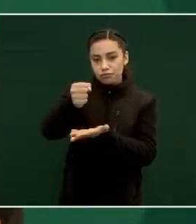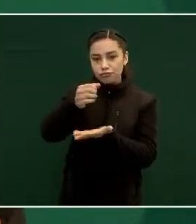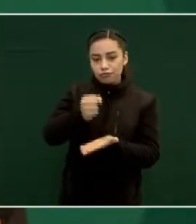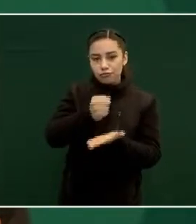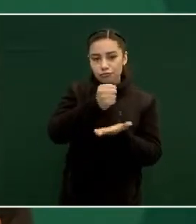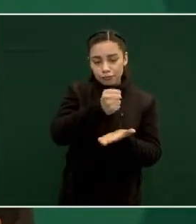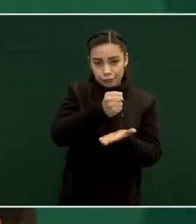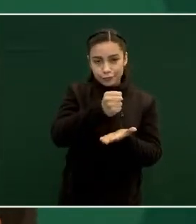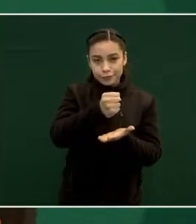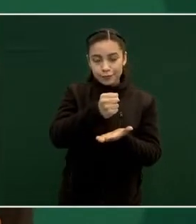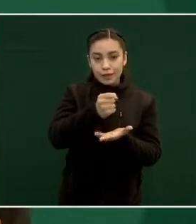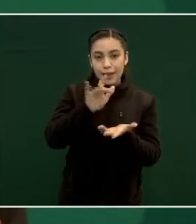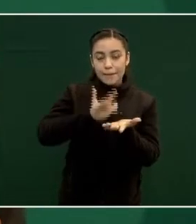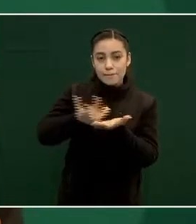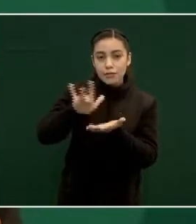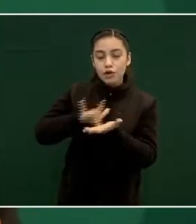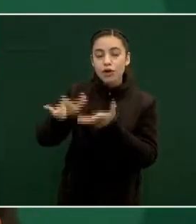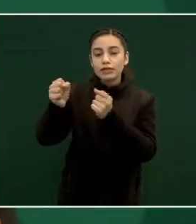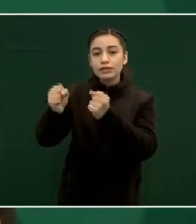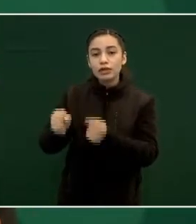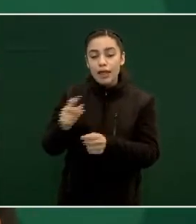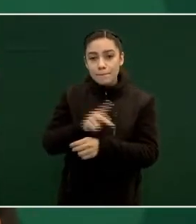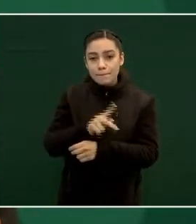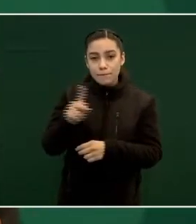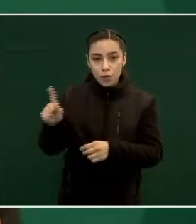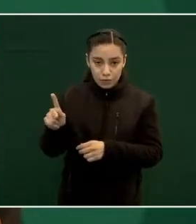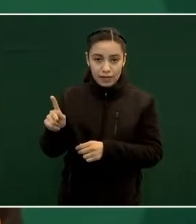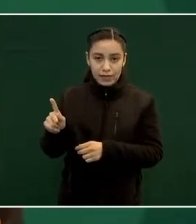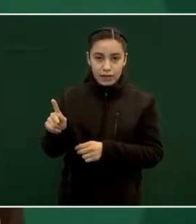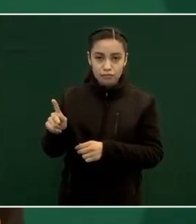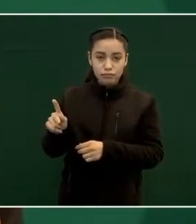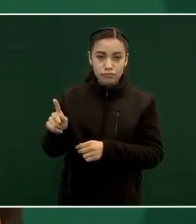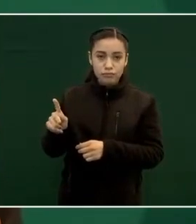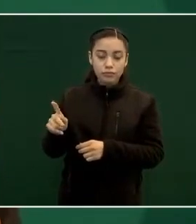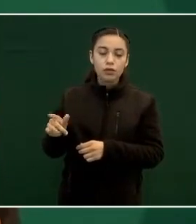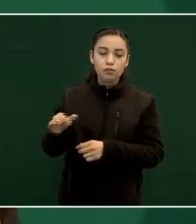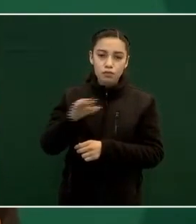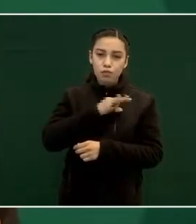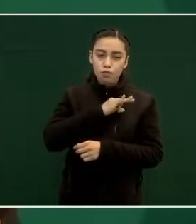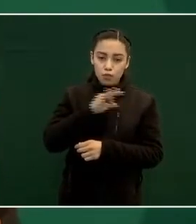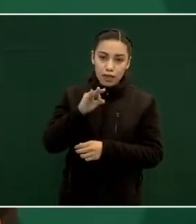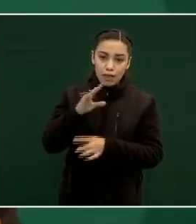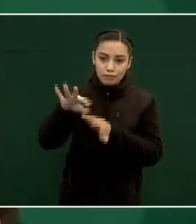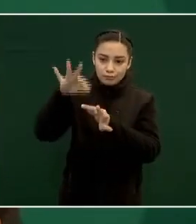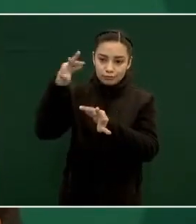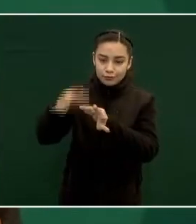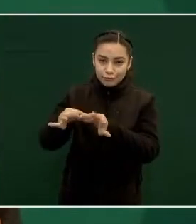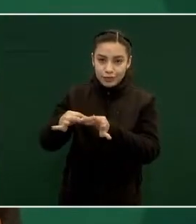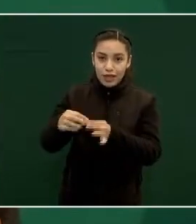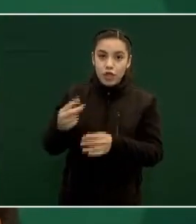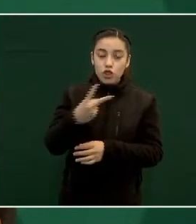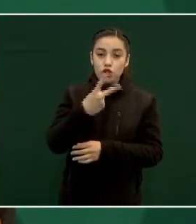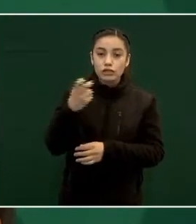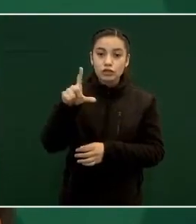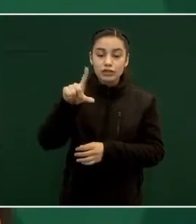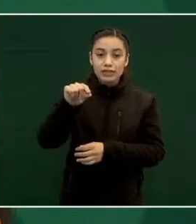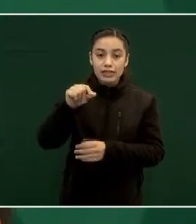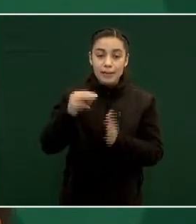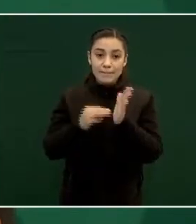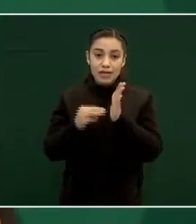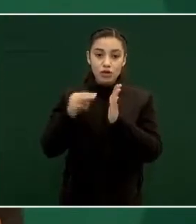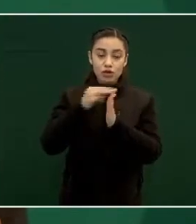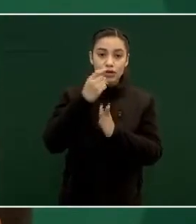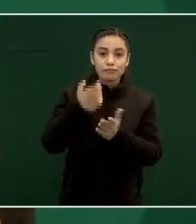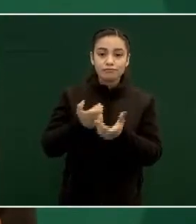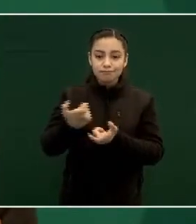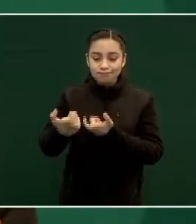Seguridad Pública, que este año ascienden a 270 millones de pesos para el